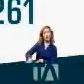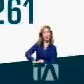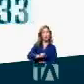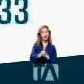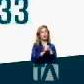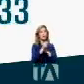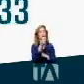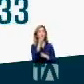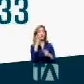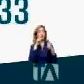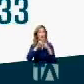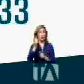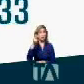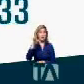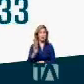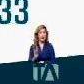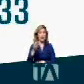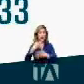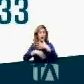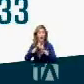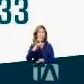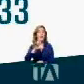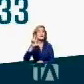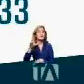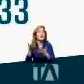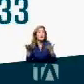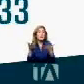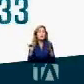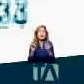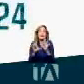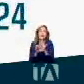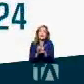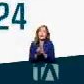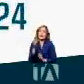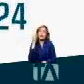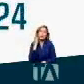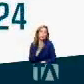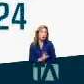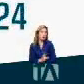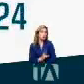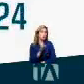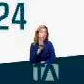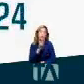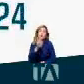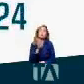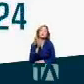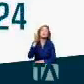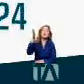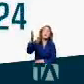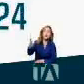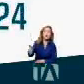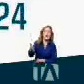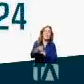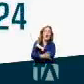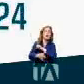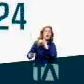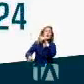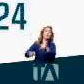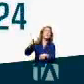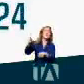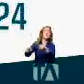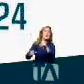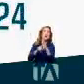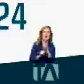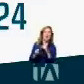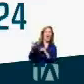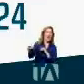el 2017, en 33 de ellos se encontró irregularidades. 24 tuvieron como destino países considerados por el